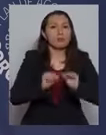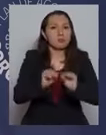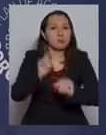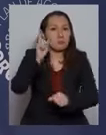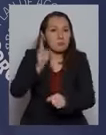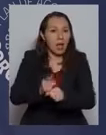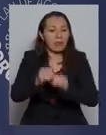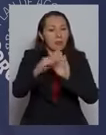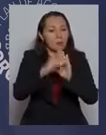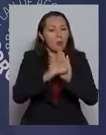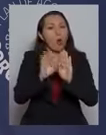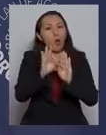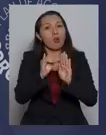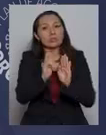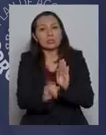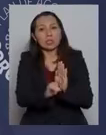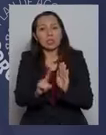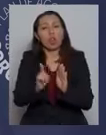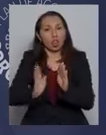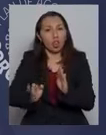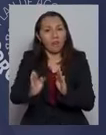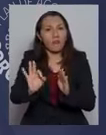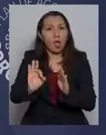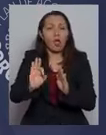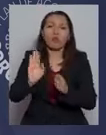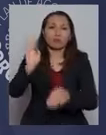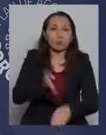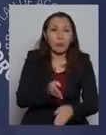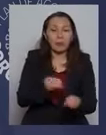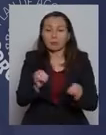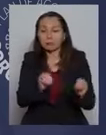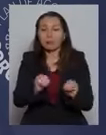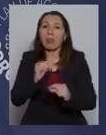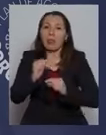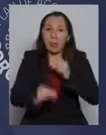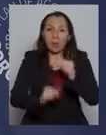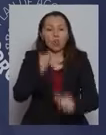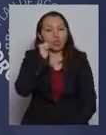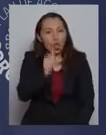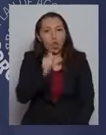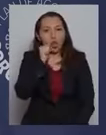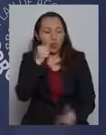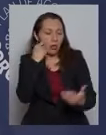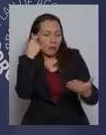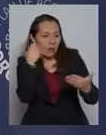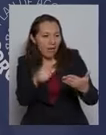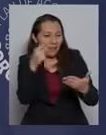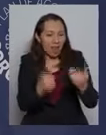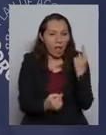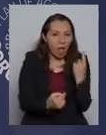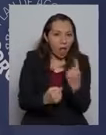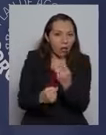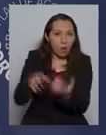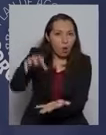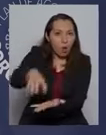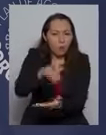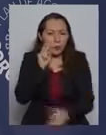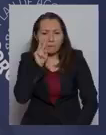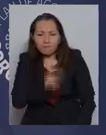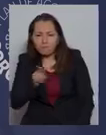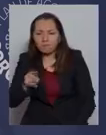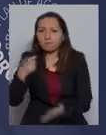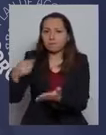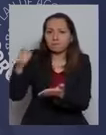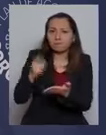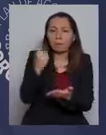implementando y en ir retirando estas medidas en forma paulatina. Todos los días evaluamos cada una de las comunas, cada